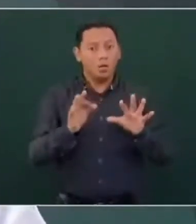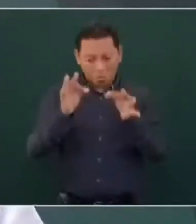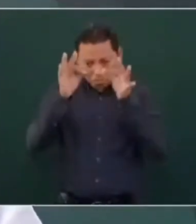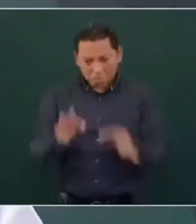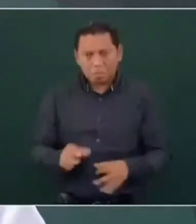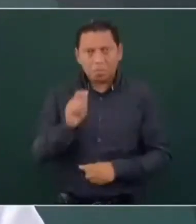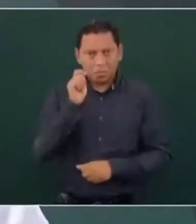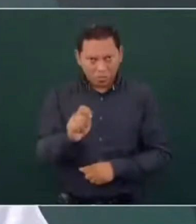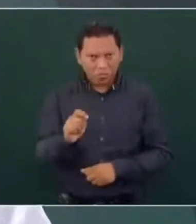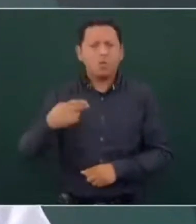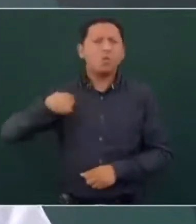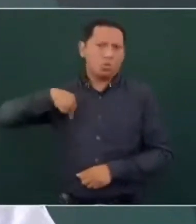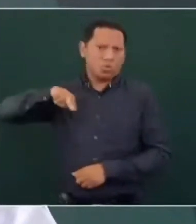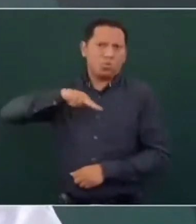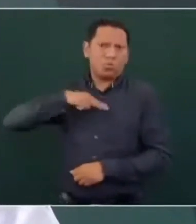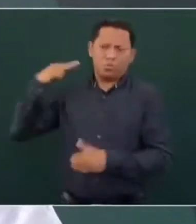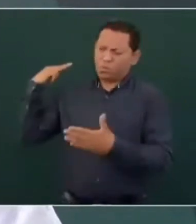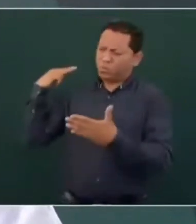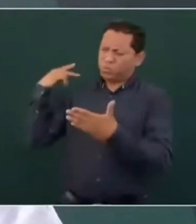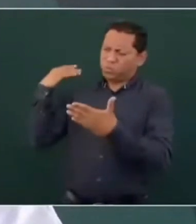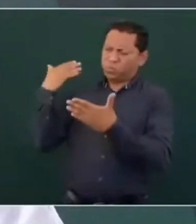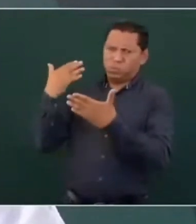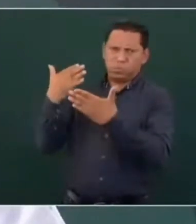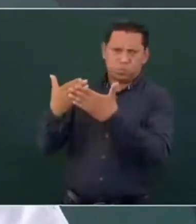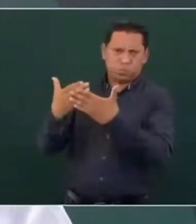civilización es la que traemos